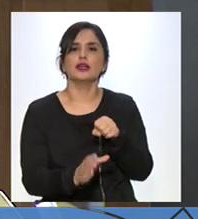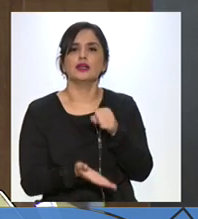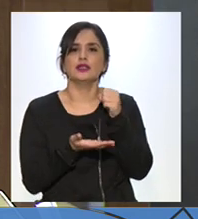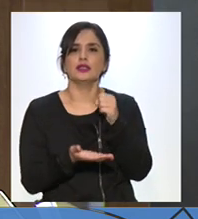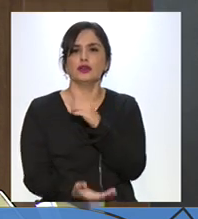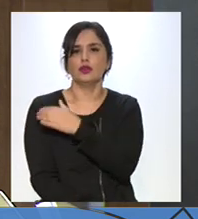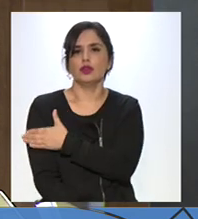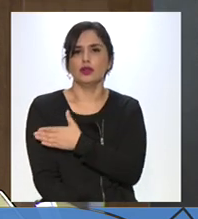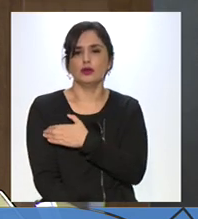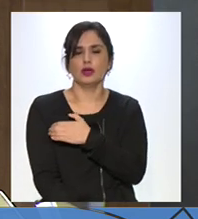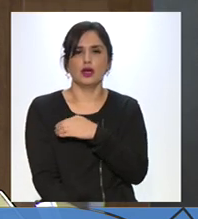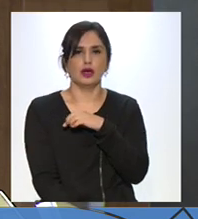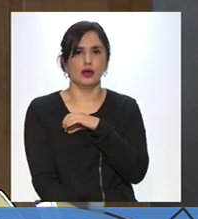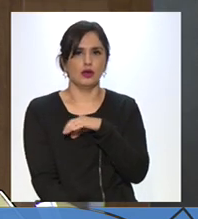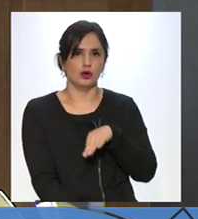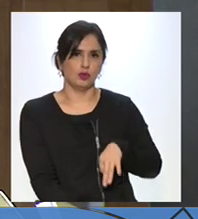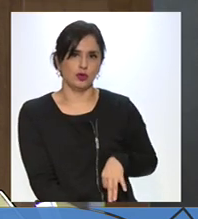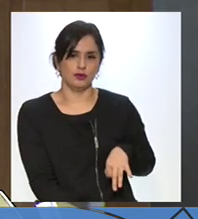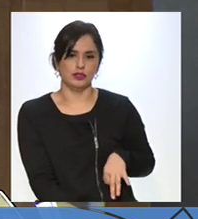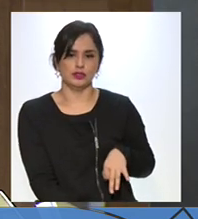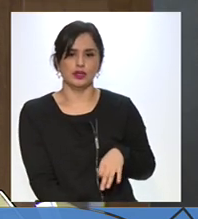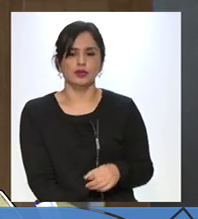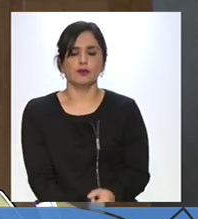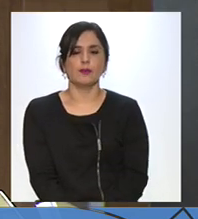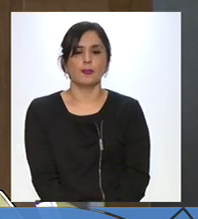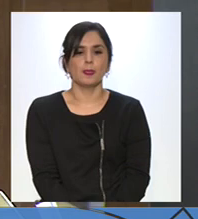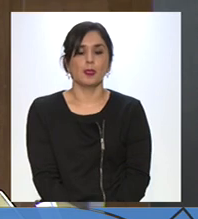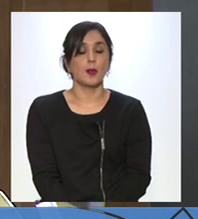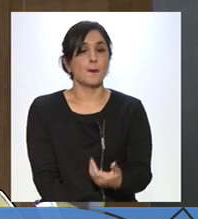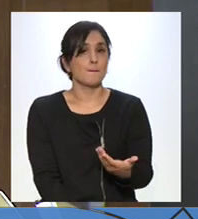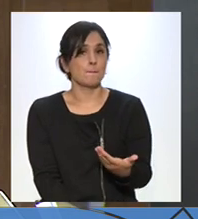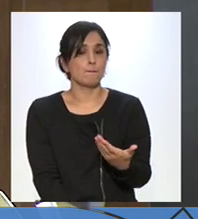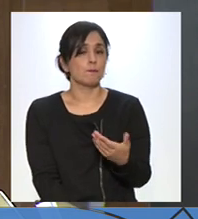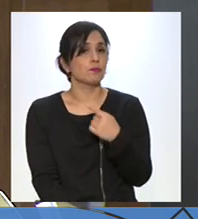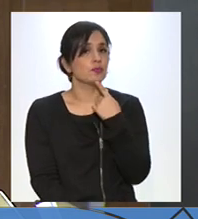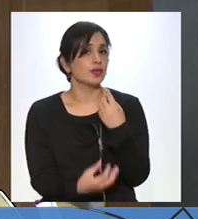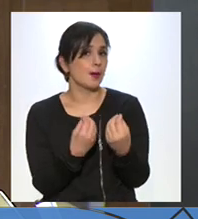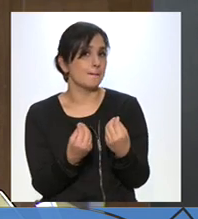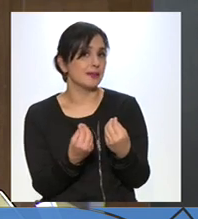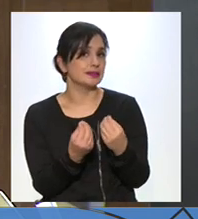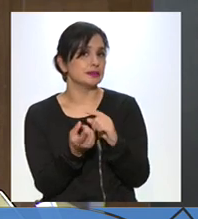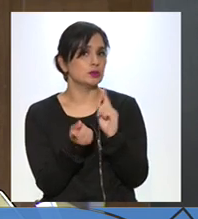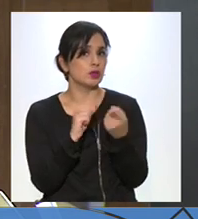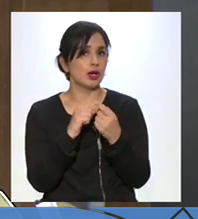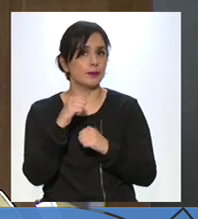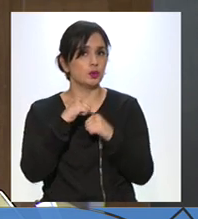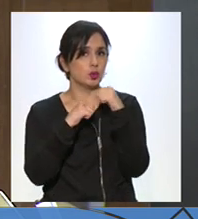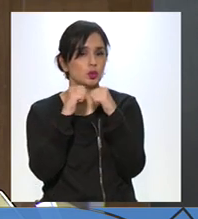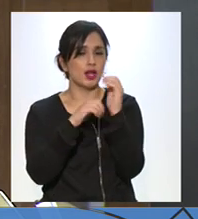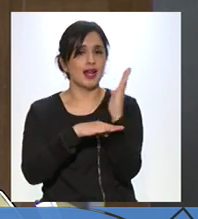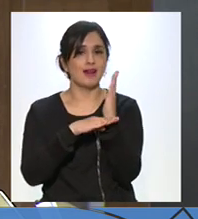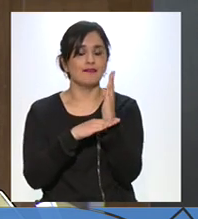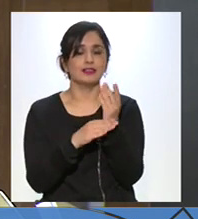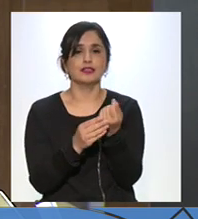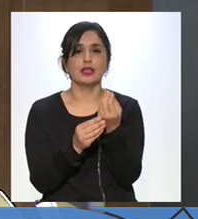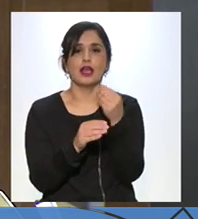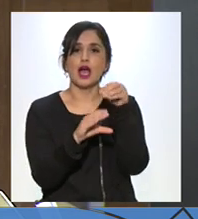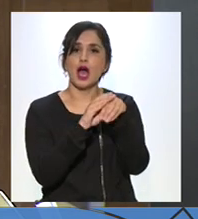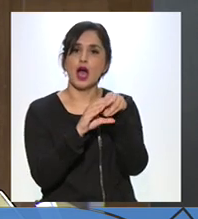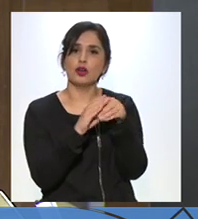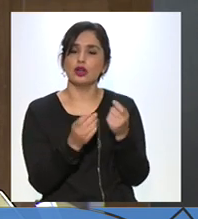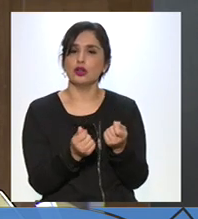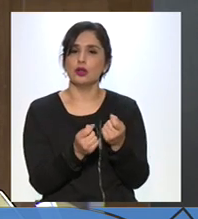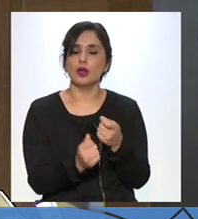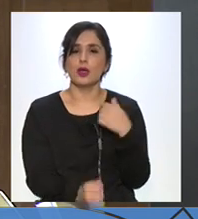provisionales, que llevan a distintos agentes a considerar que está ocurriendo un cambio estructural en la base de ahorros de la economía, la que ha sido clave